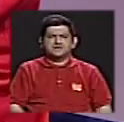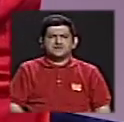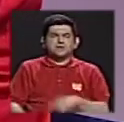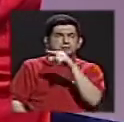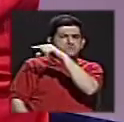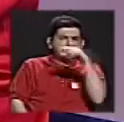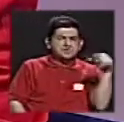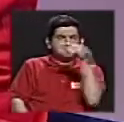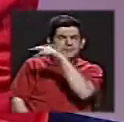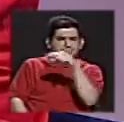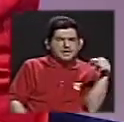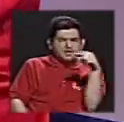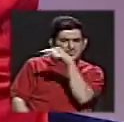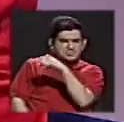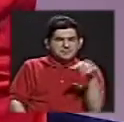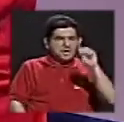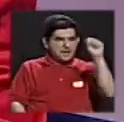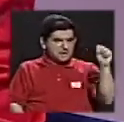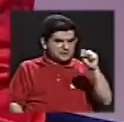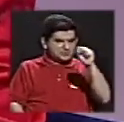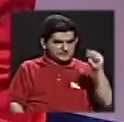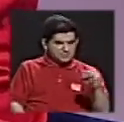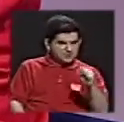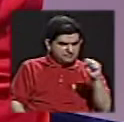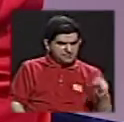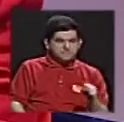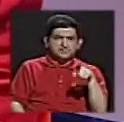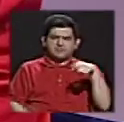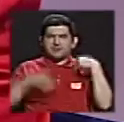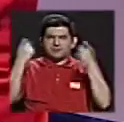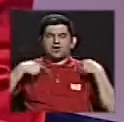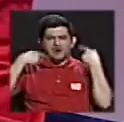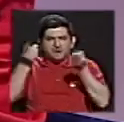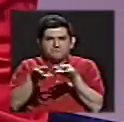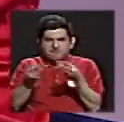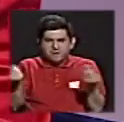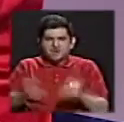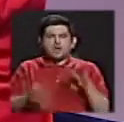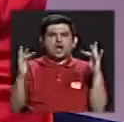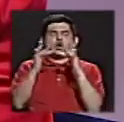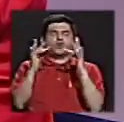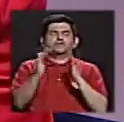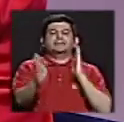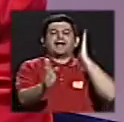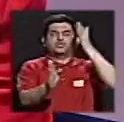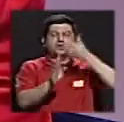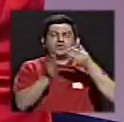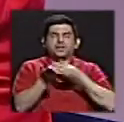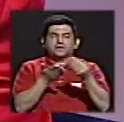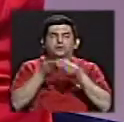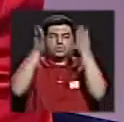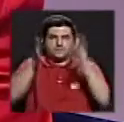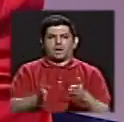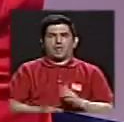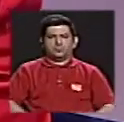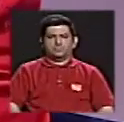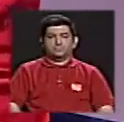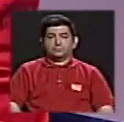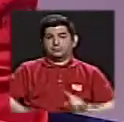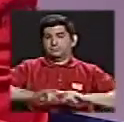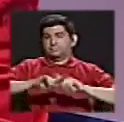semana tras semana, el día sábado, sus cultivos están en una feria, donde ella tiene contacto directo con el consumidor.